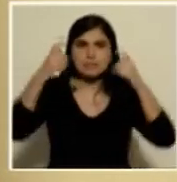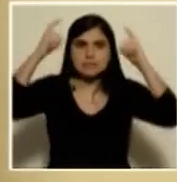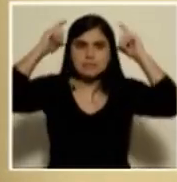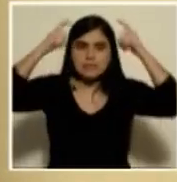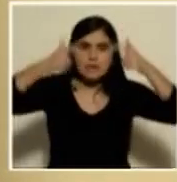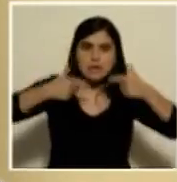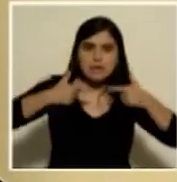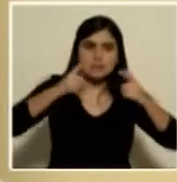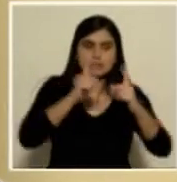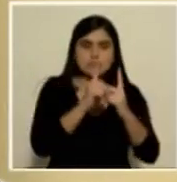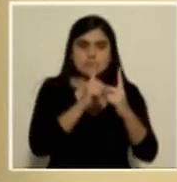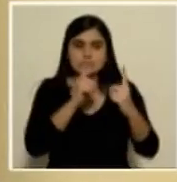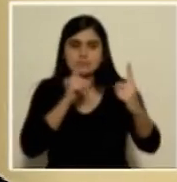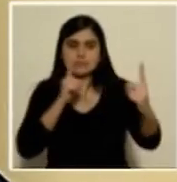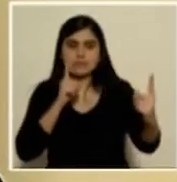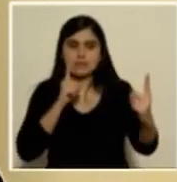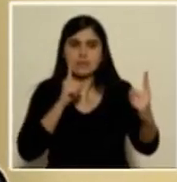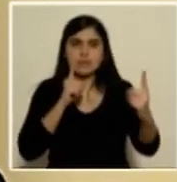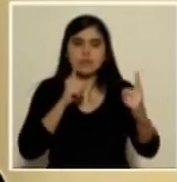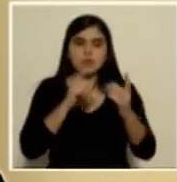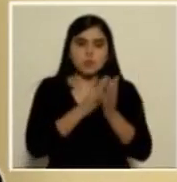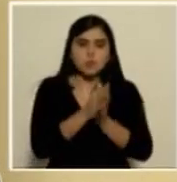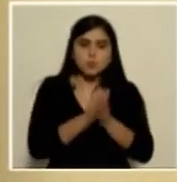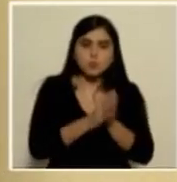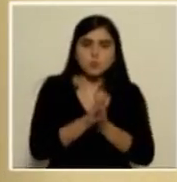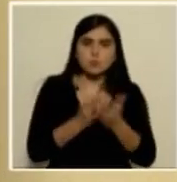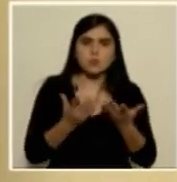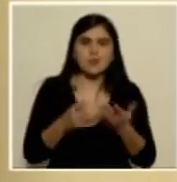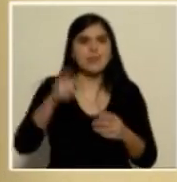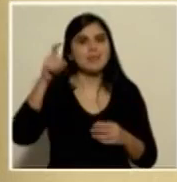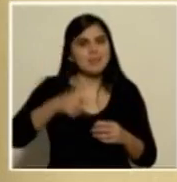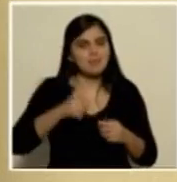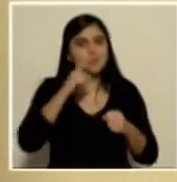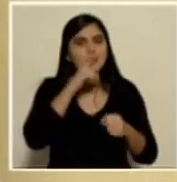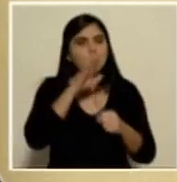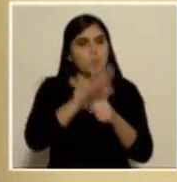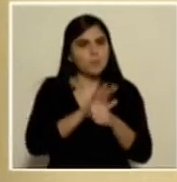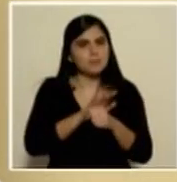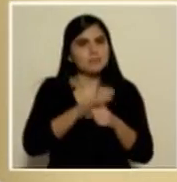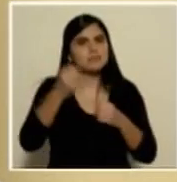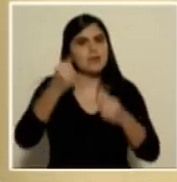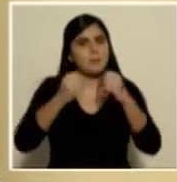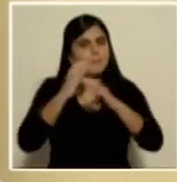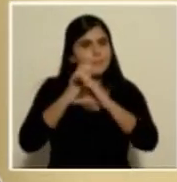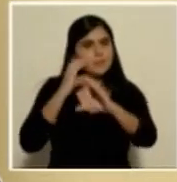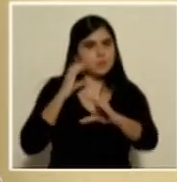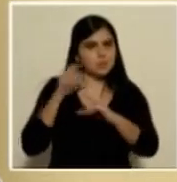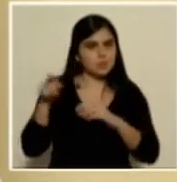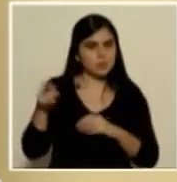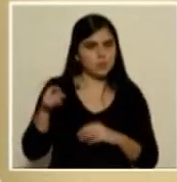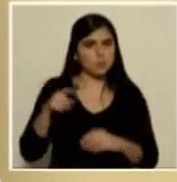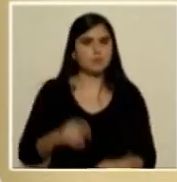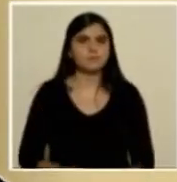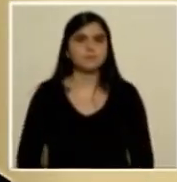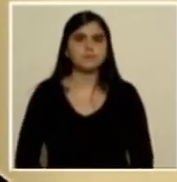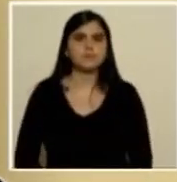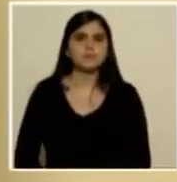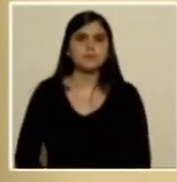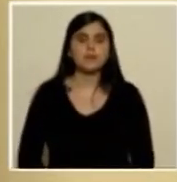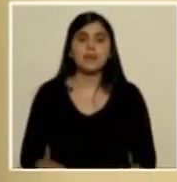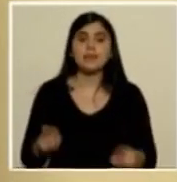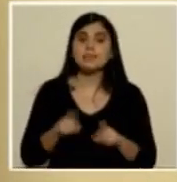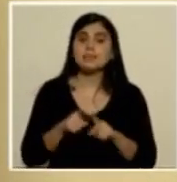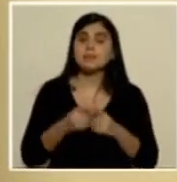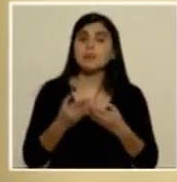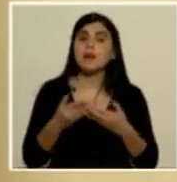de distanciamiento, de higiene, tienen que cumplirse estrictamente en el servicio de transporte, y se está dejando también abierto